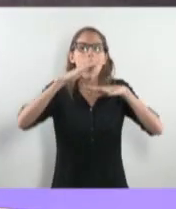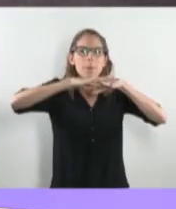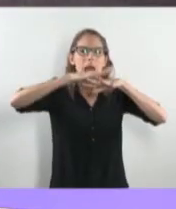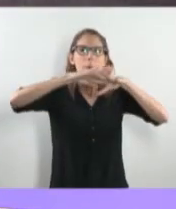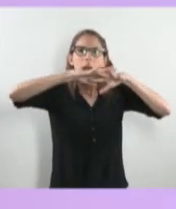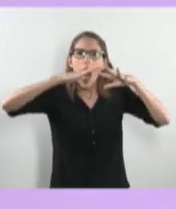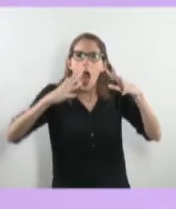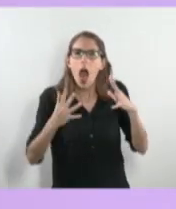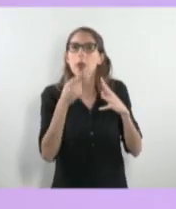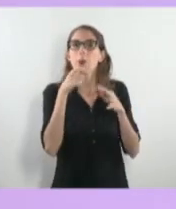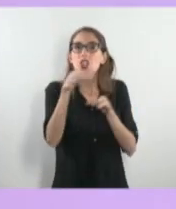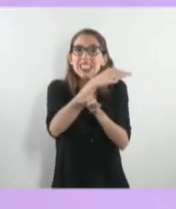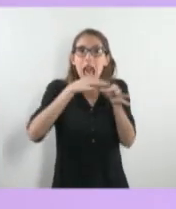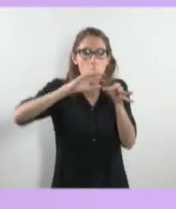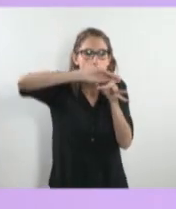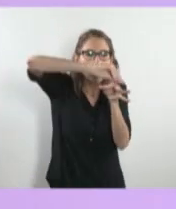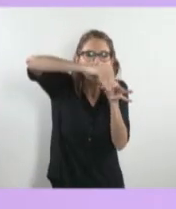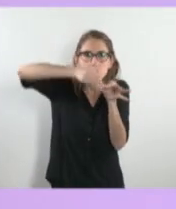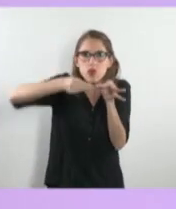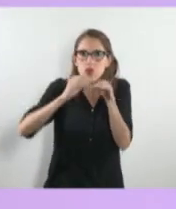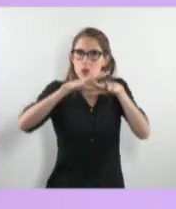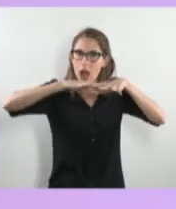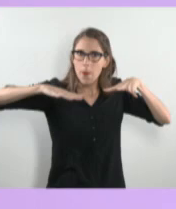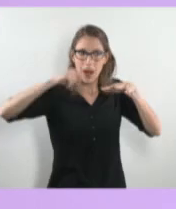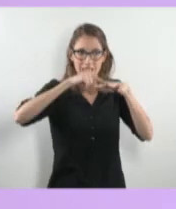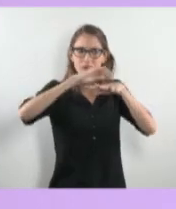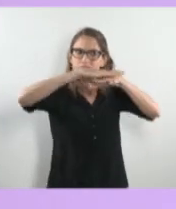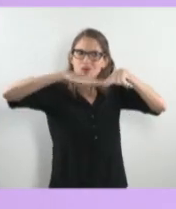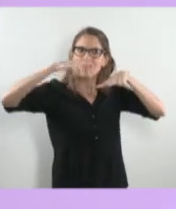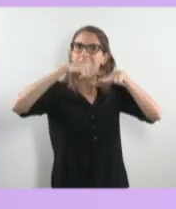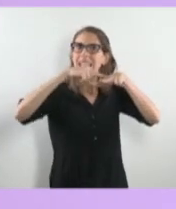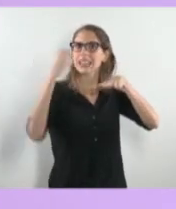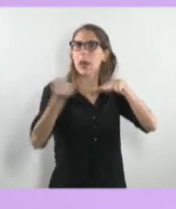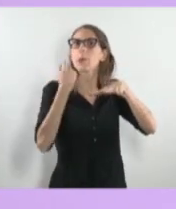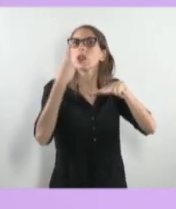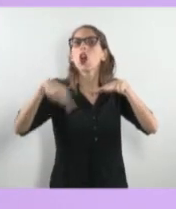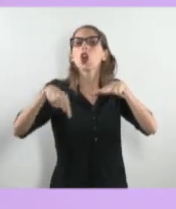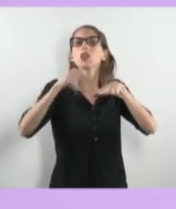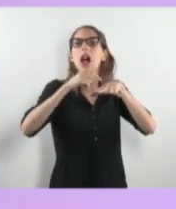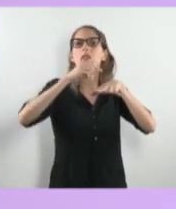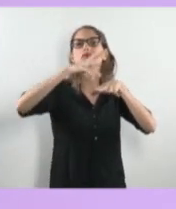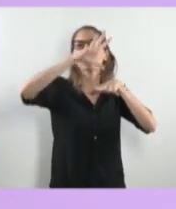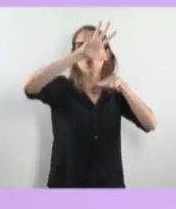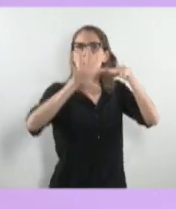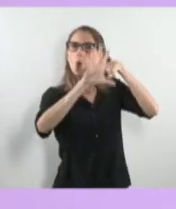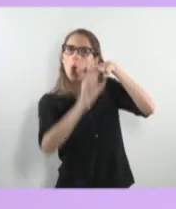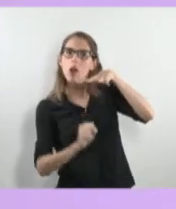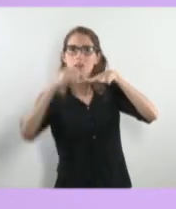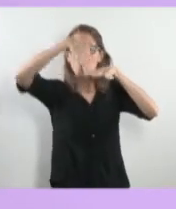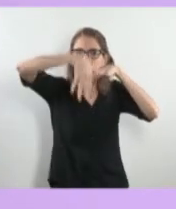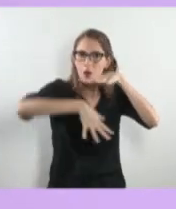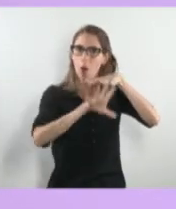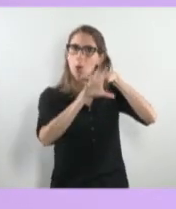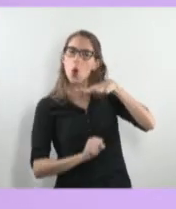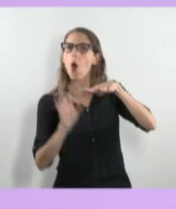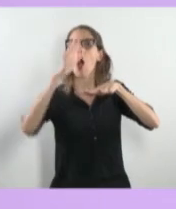los seres vivos, de las células. Son proteínas que van a ayudar, digamos, a seleccionar qué cosas pueden entrar a la célula y qué cosas no, digamos, a entrar